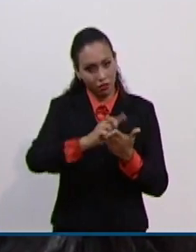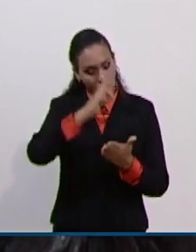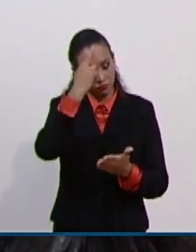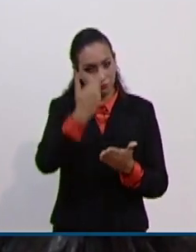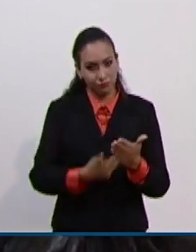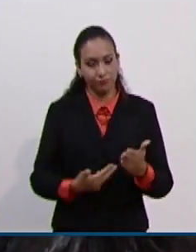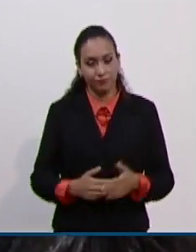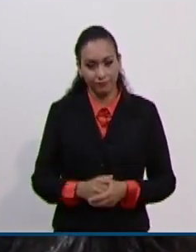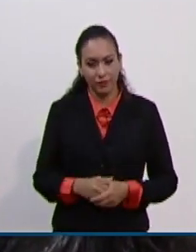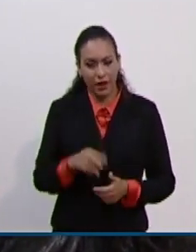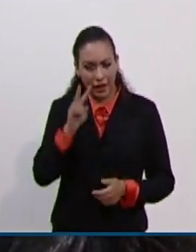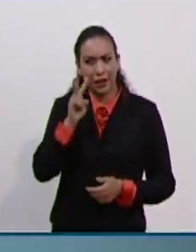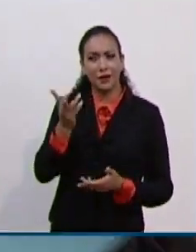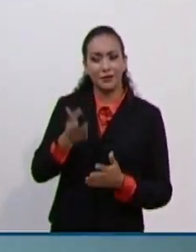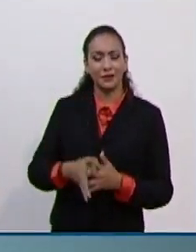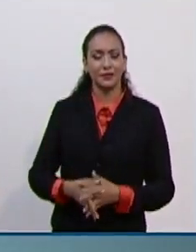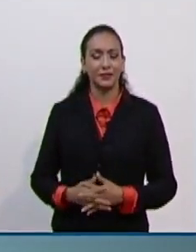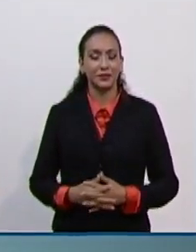humanos. Vamos a ver.